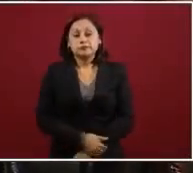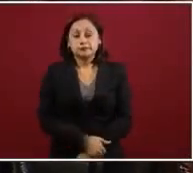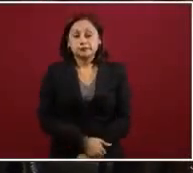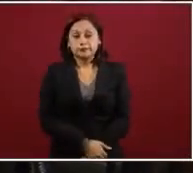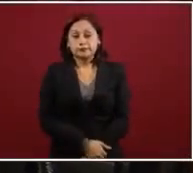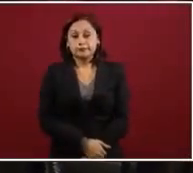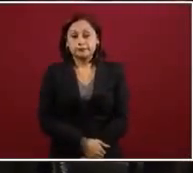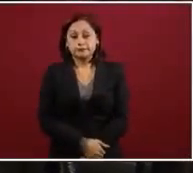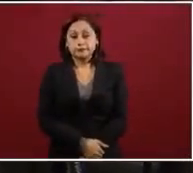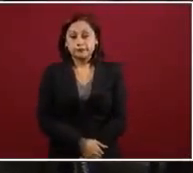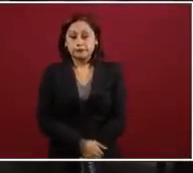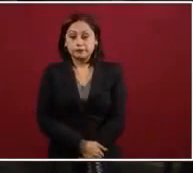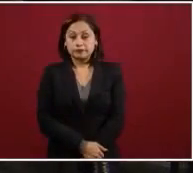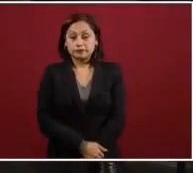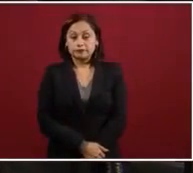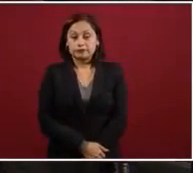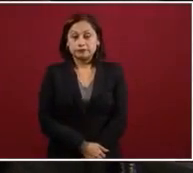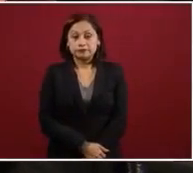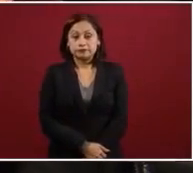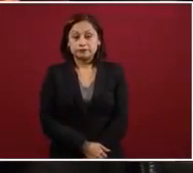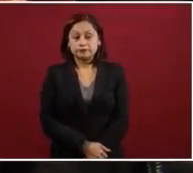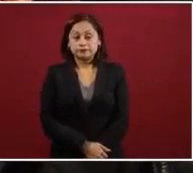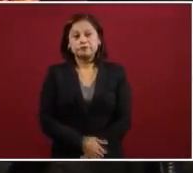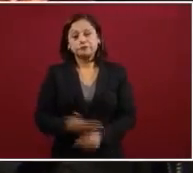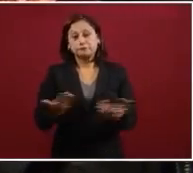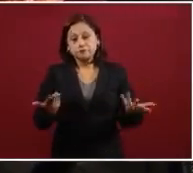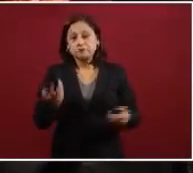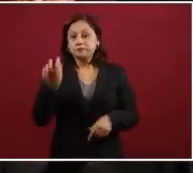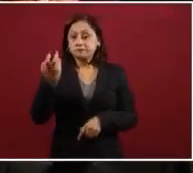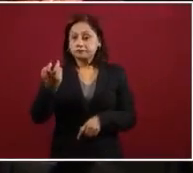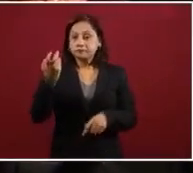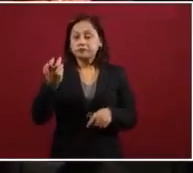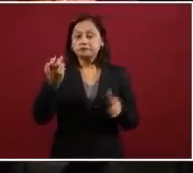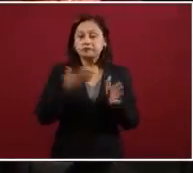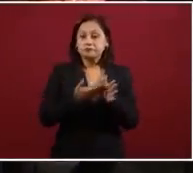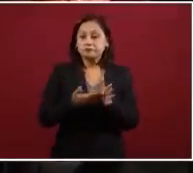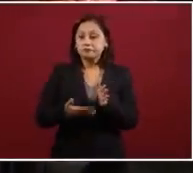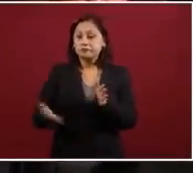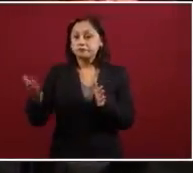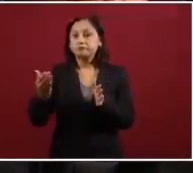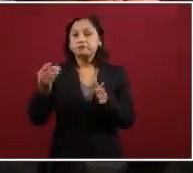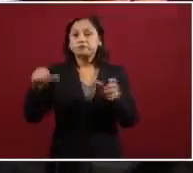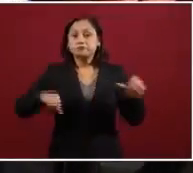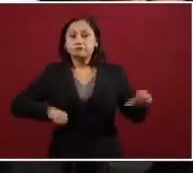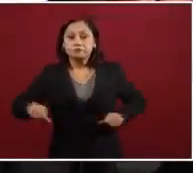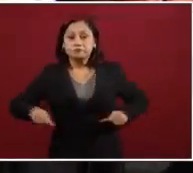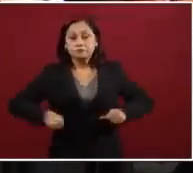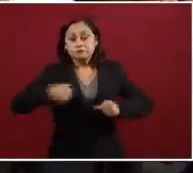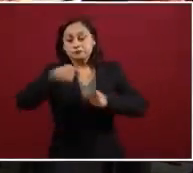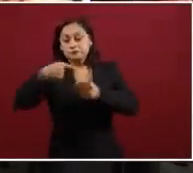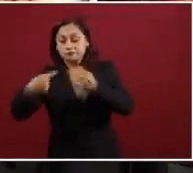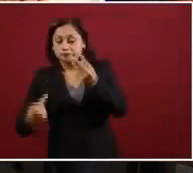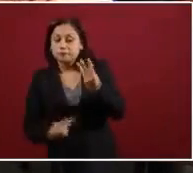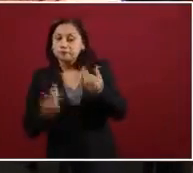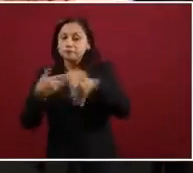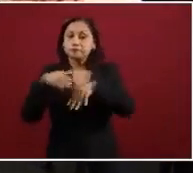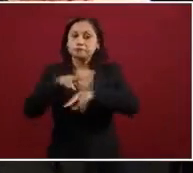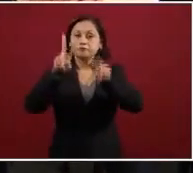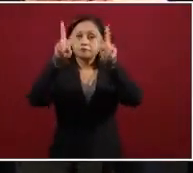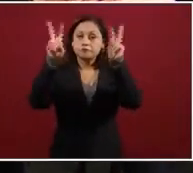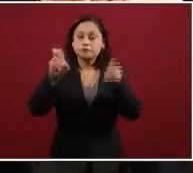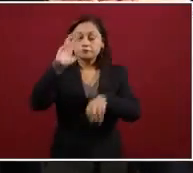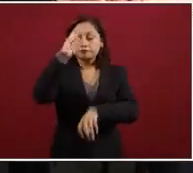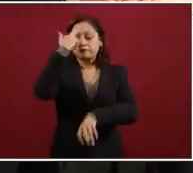pues este esto es lo que corresponde a la conmemoración del 20 de noviembre y